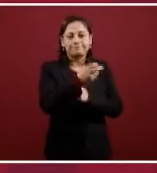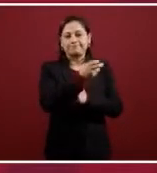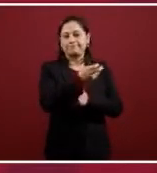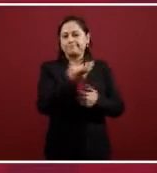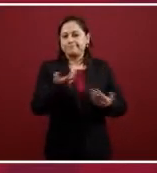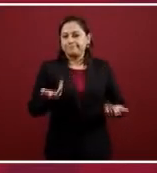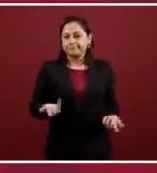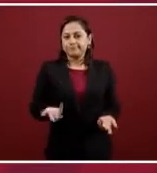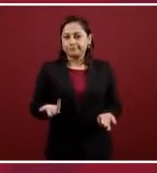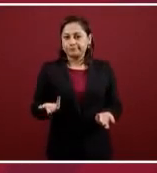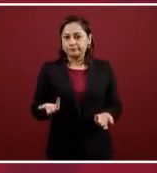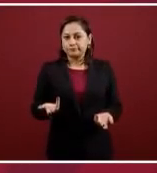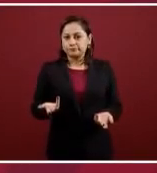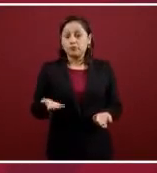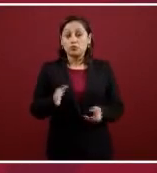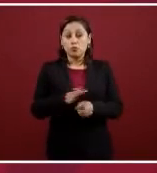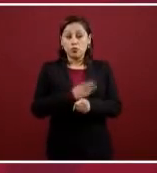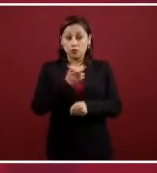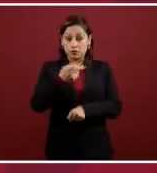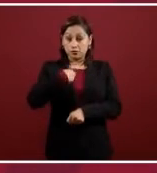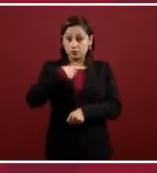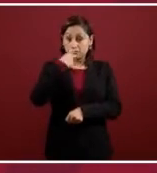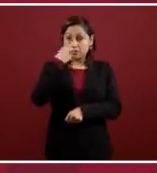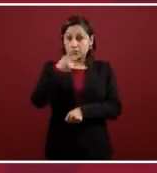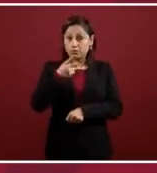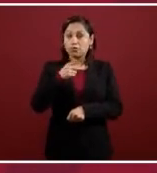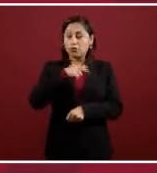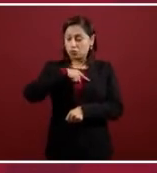Entonces se actuó bien.